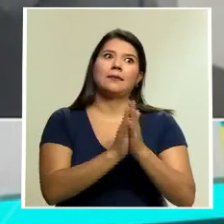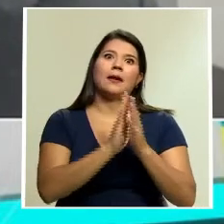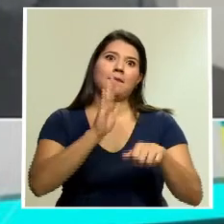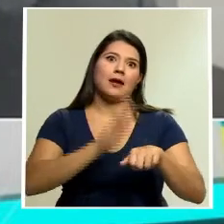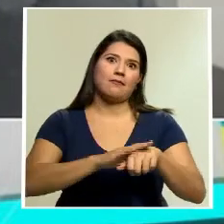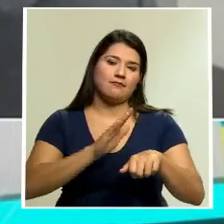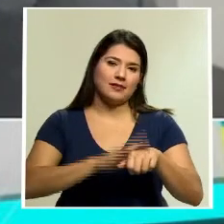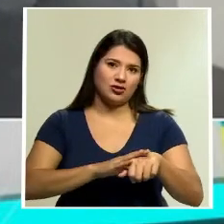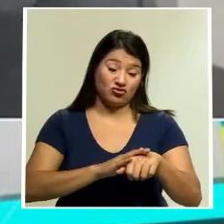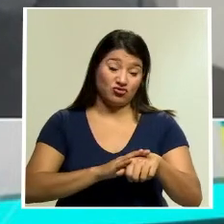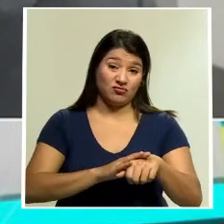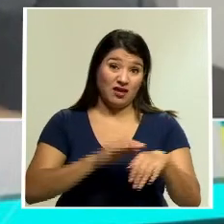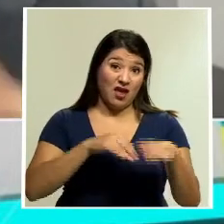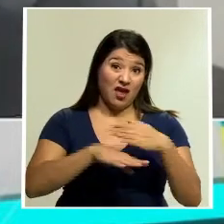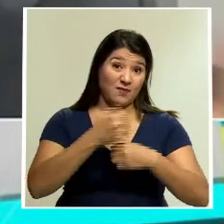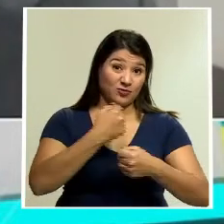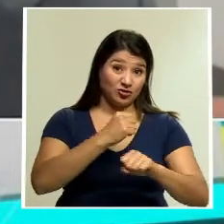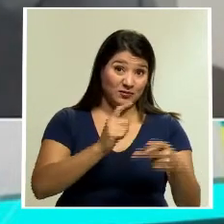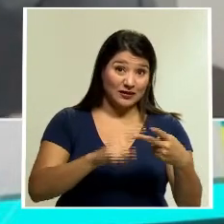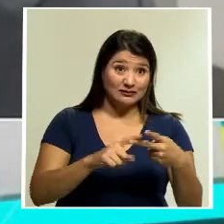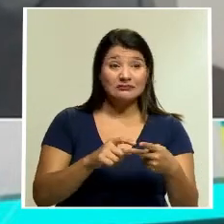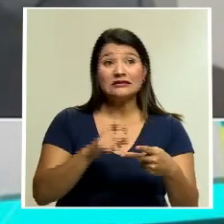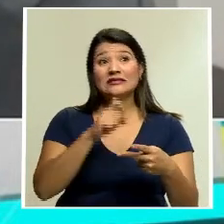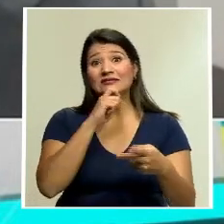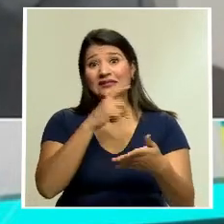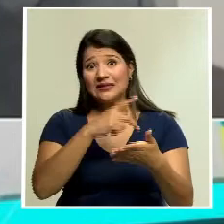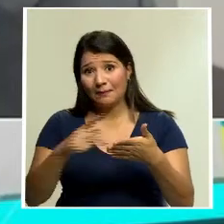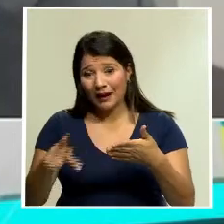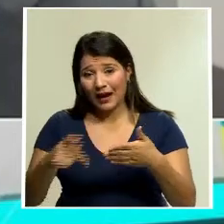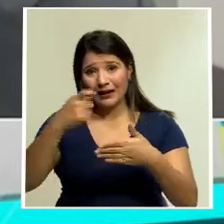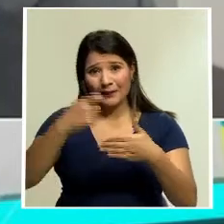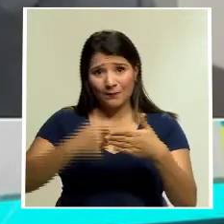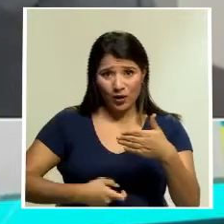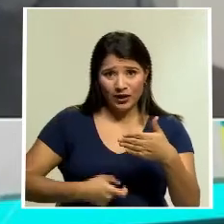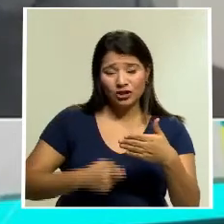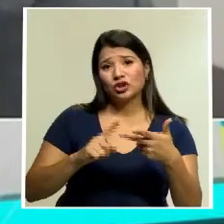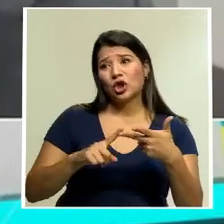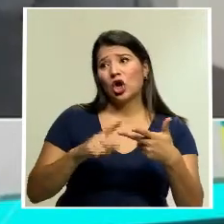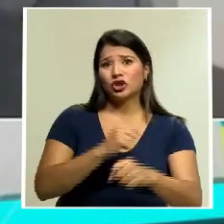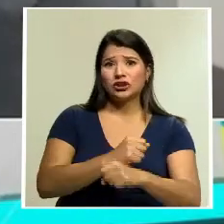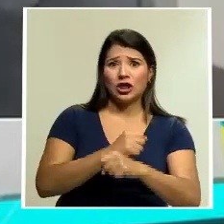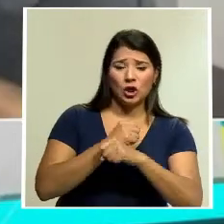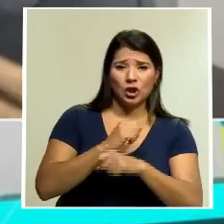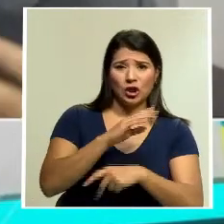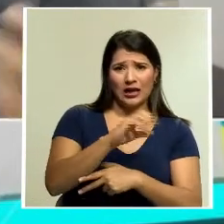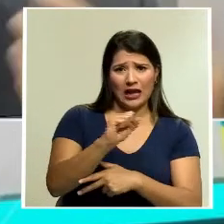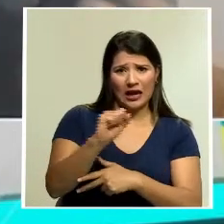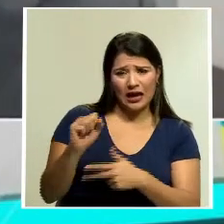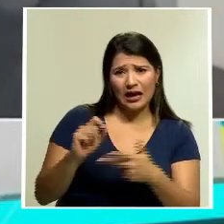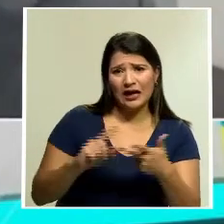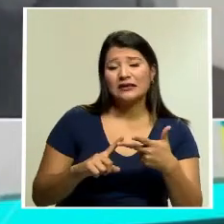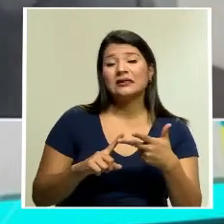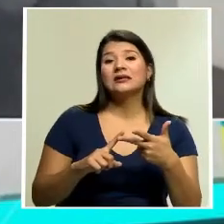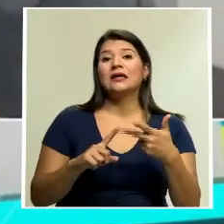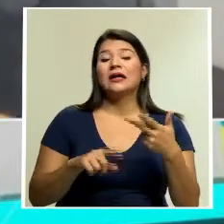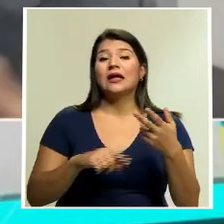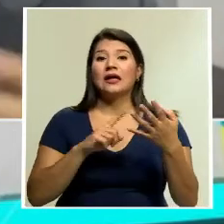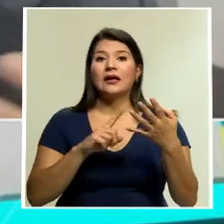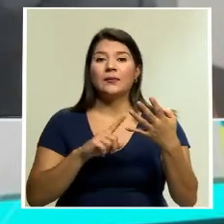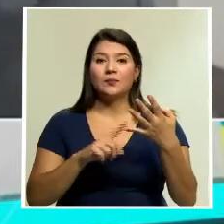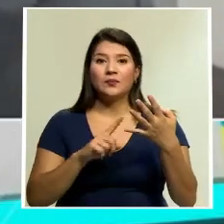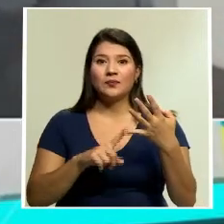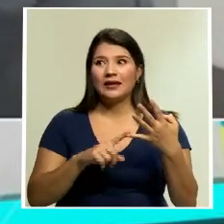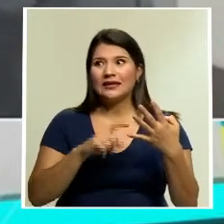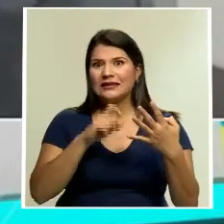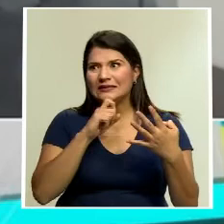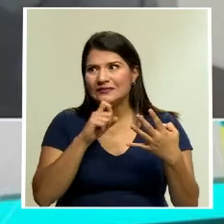lo difícil que es pagar las cargas sociales, lo difícil que es lidiar con tributación, con Hacienda,